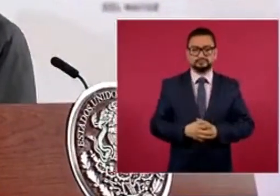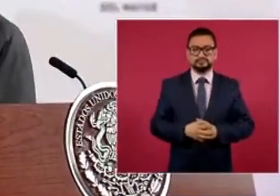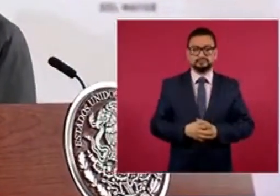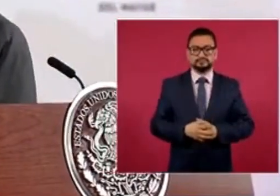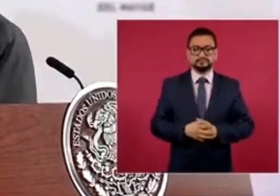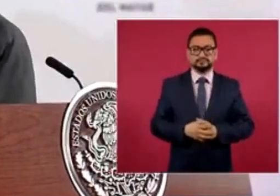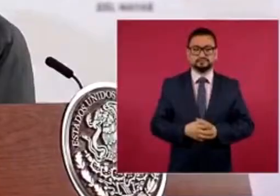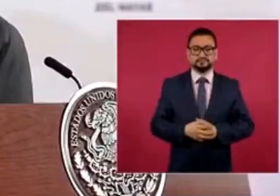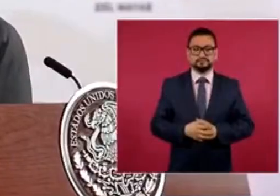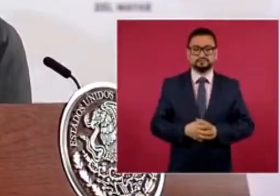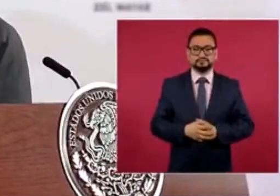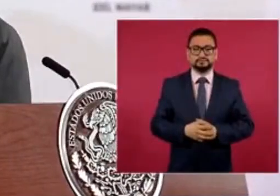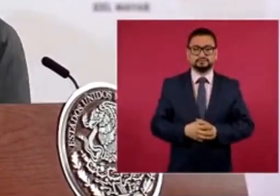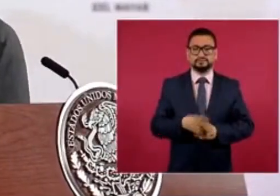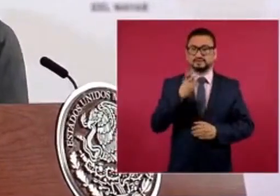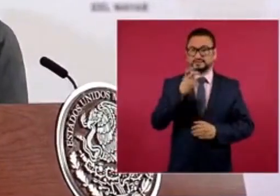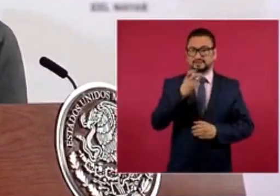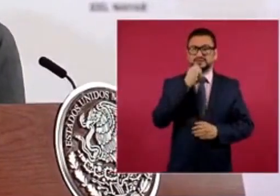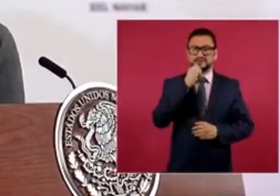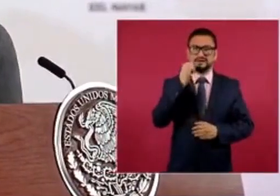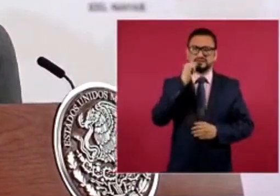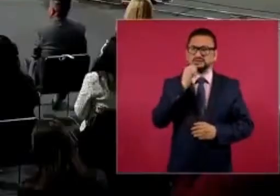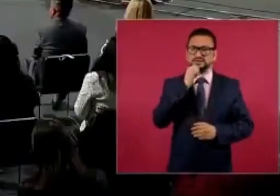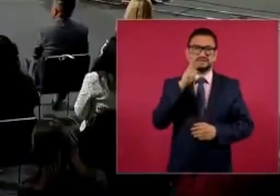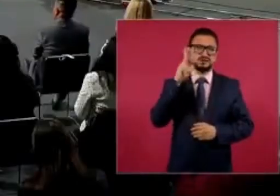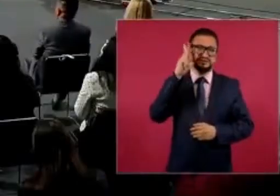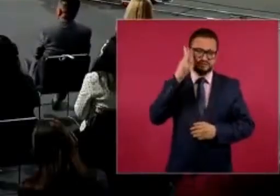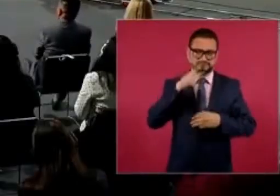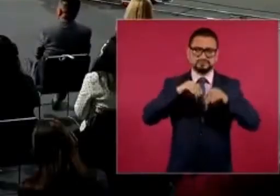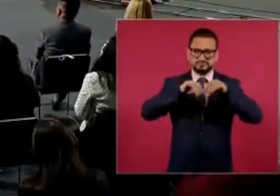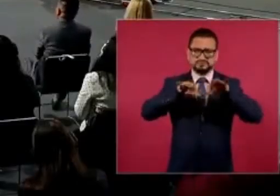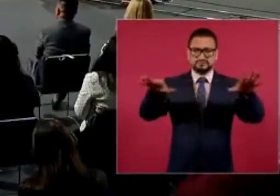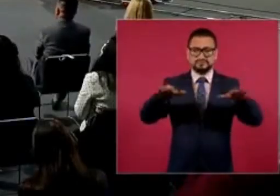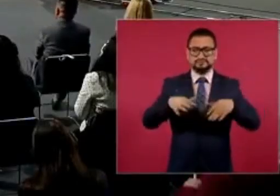Esta es la que dieron a conocer ayer o antier.